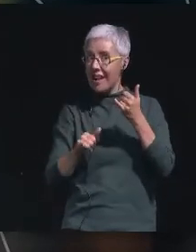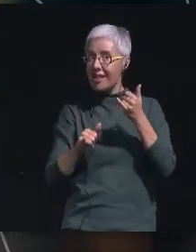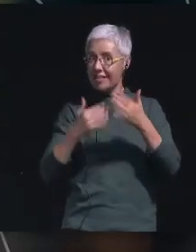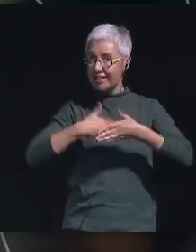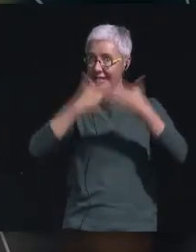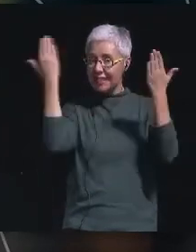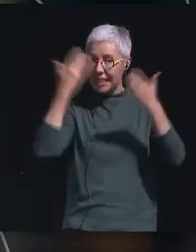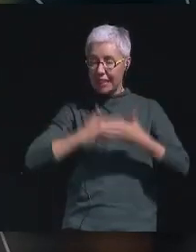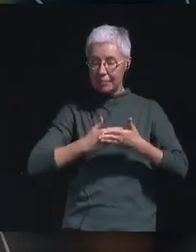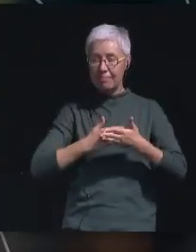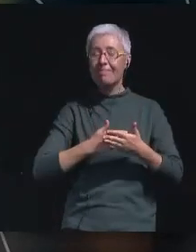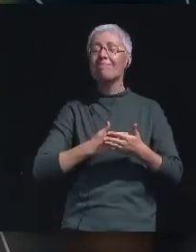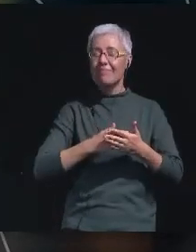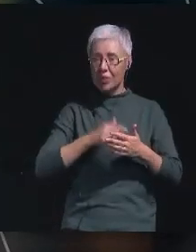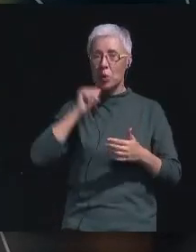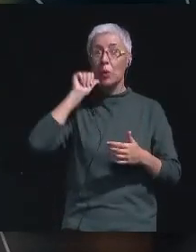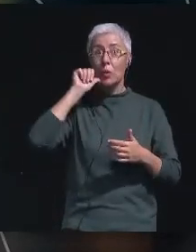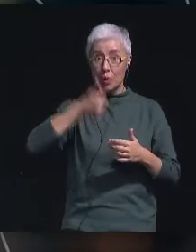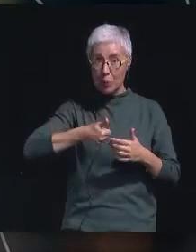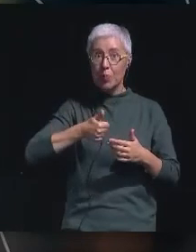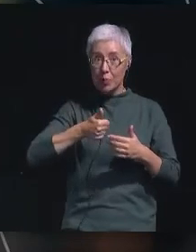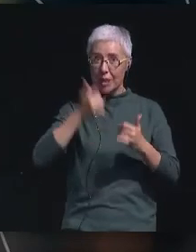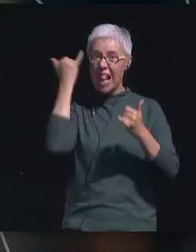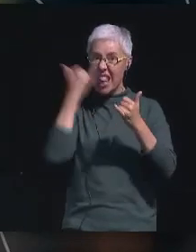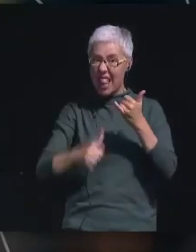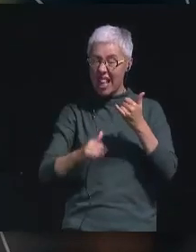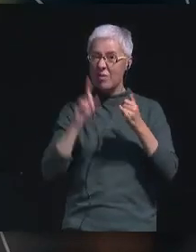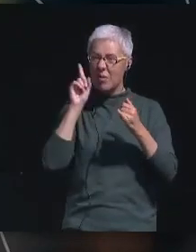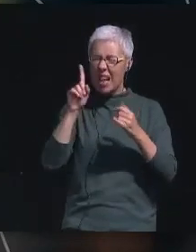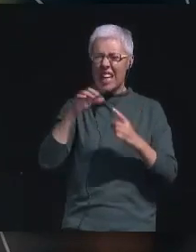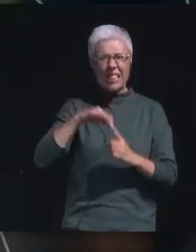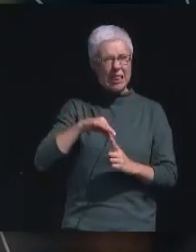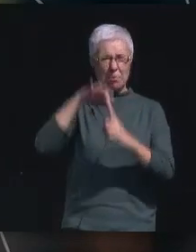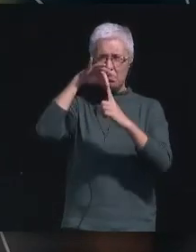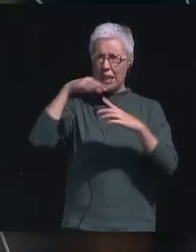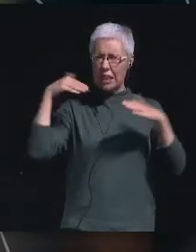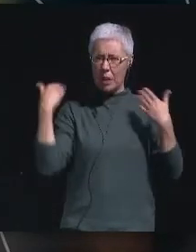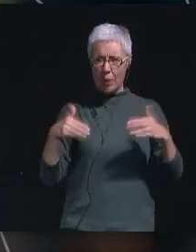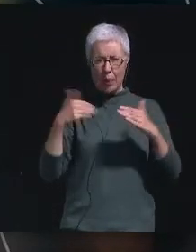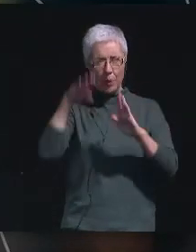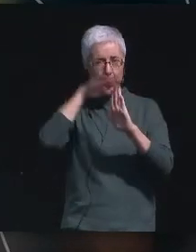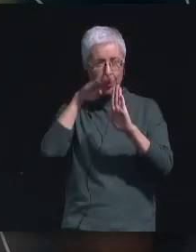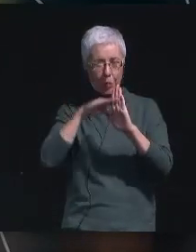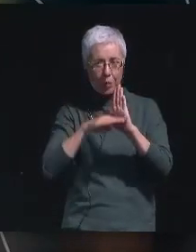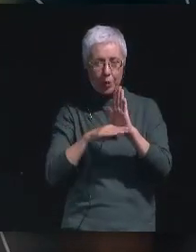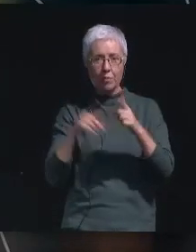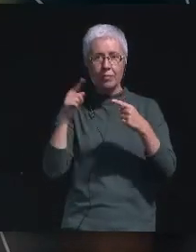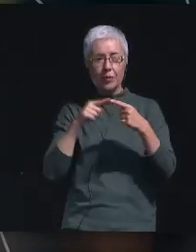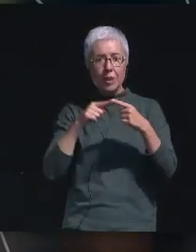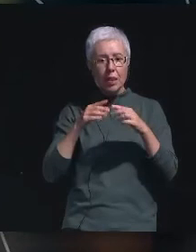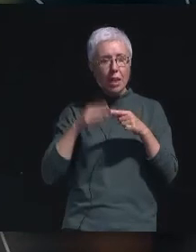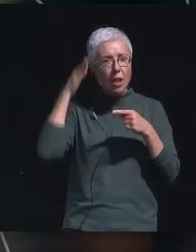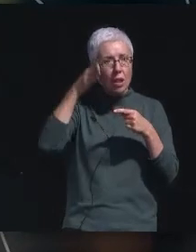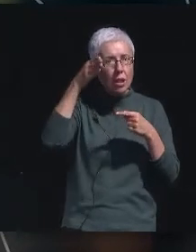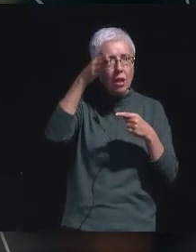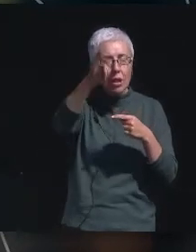Sí, Guillermo, mañana es el último día del Impact Forum, pero va a ser un día también muy especial. Mañana vamos a hablar de propósito y de